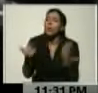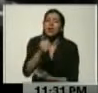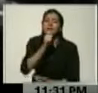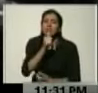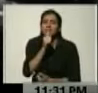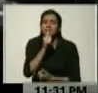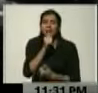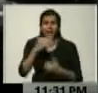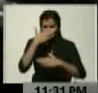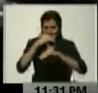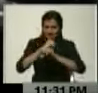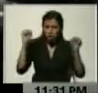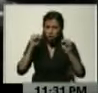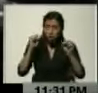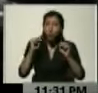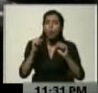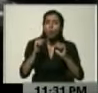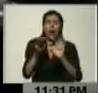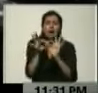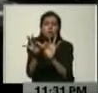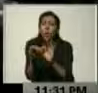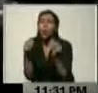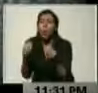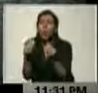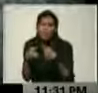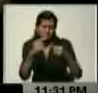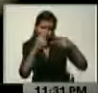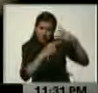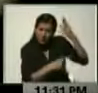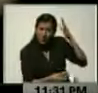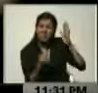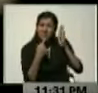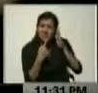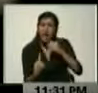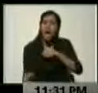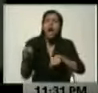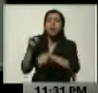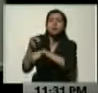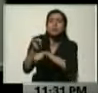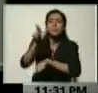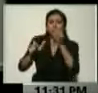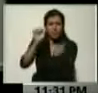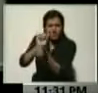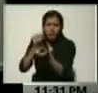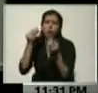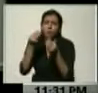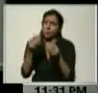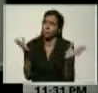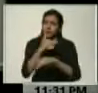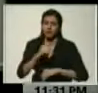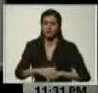constituyen terrorismo, asociación, o sea, no existe ninguno. Mi profesión es terrorista. Y